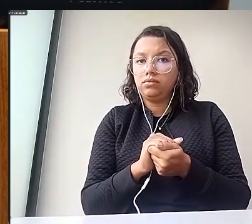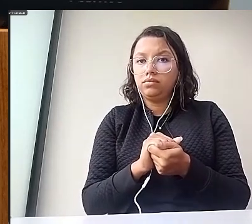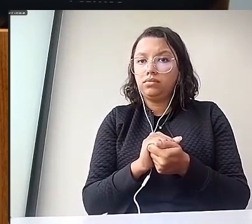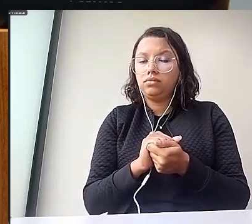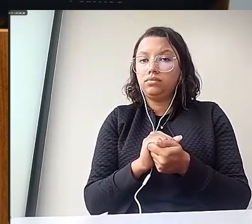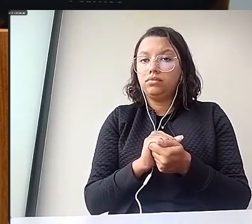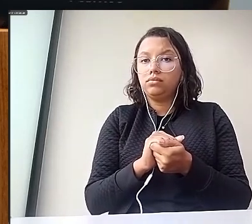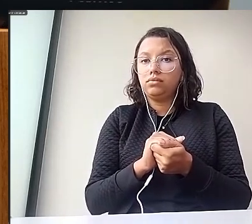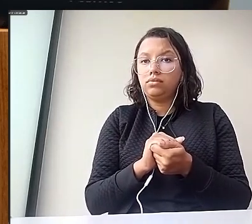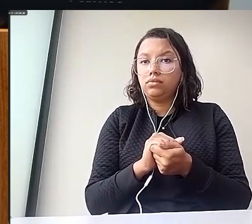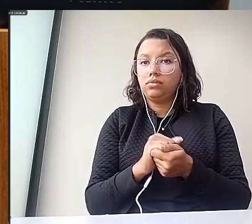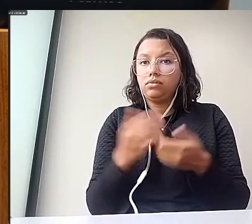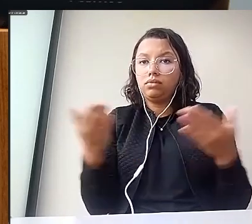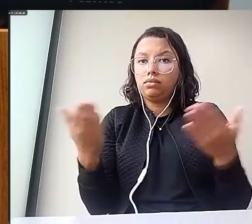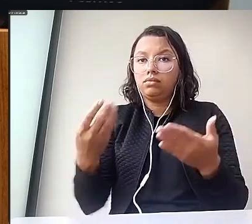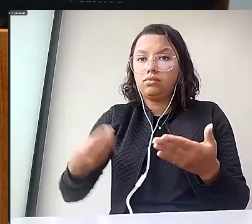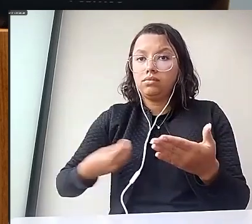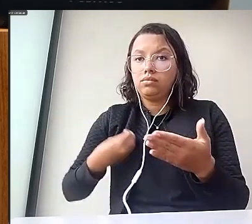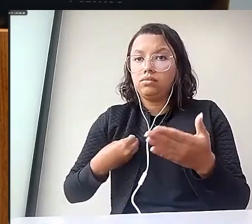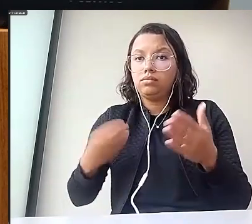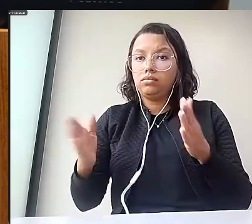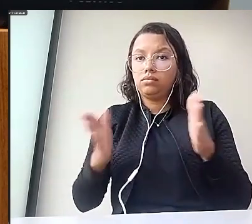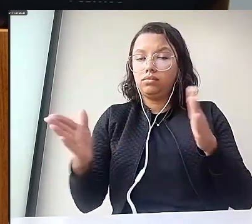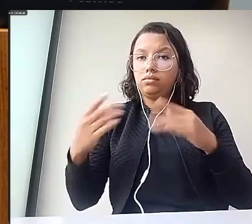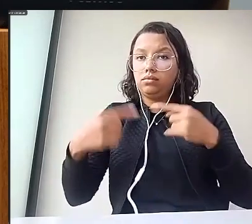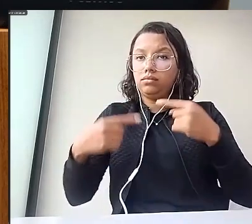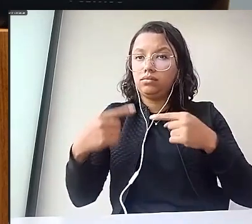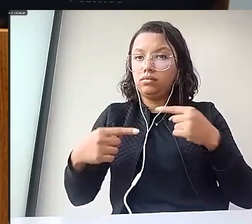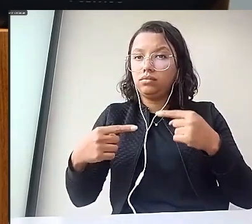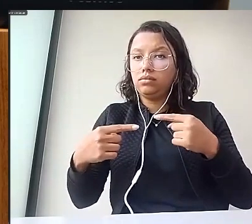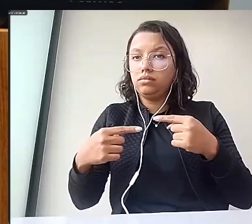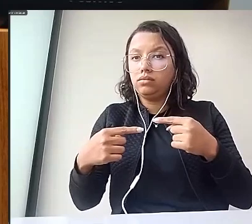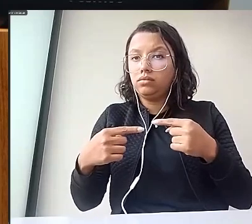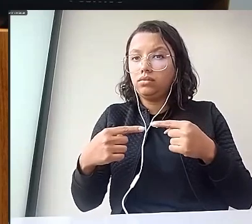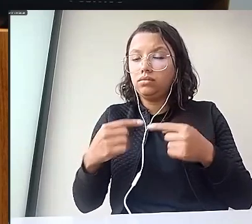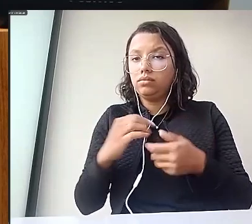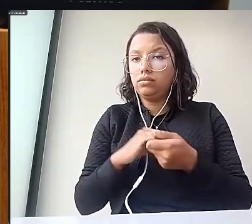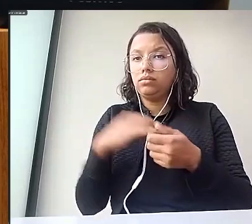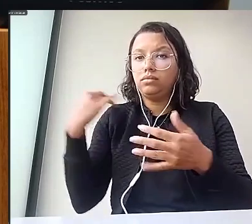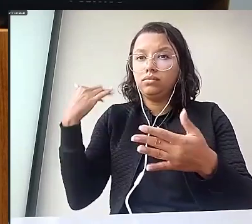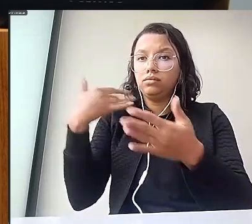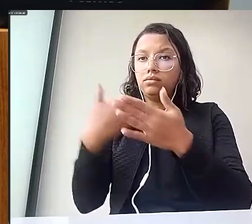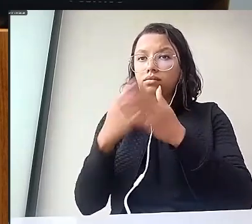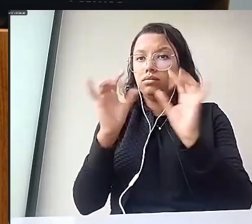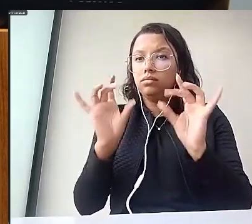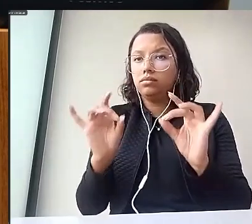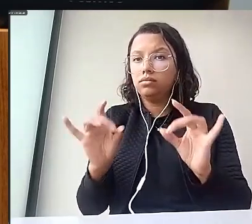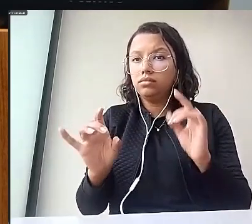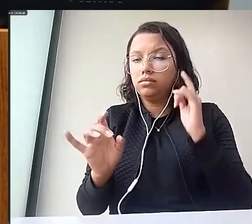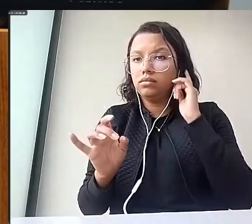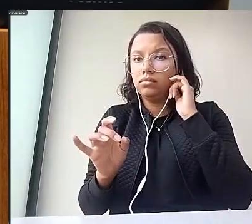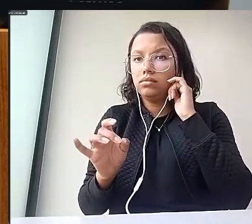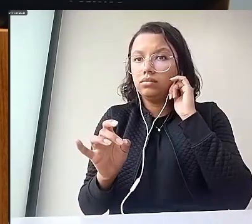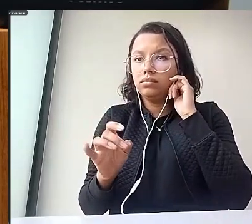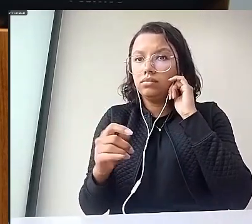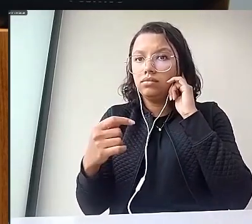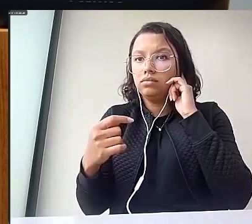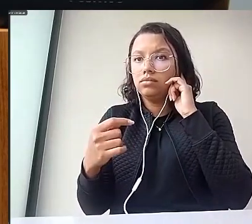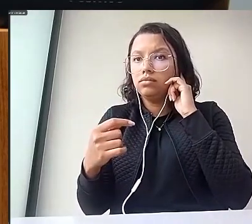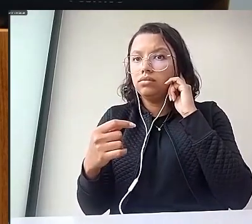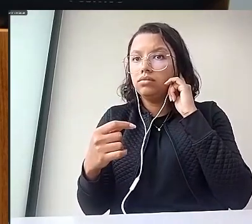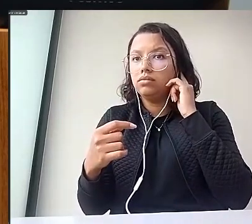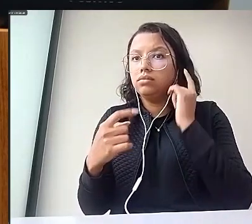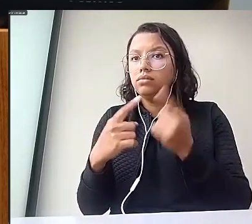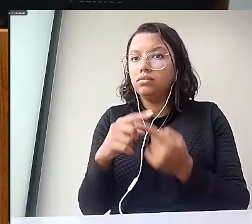Hoy vivimos en una situación política desde 2022 muy especial en la que el presidente de la